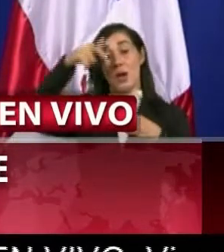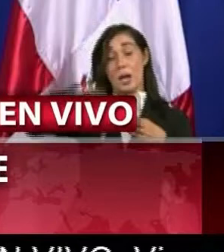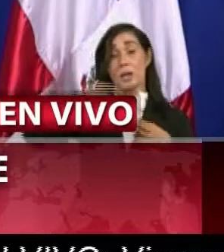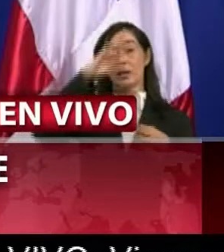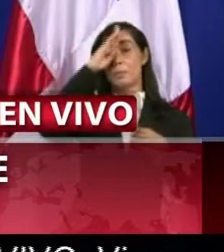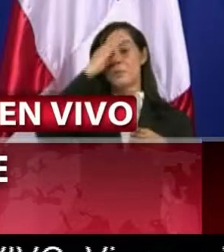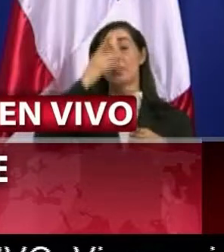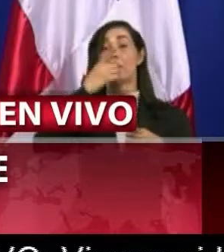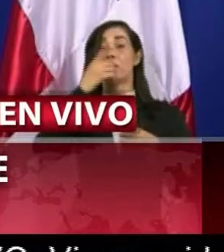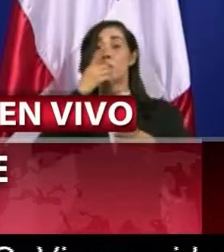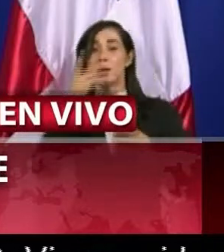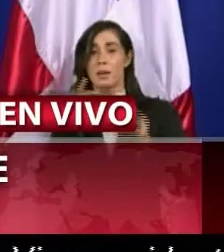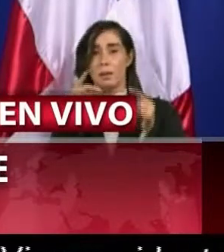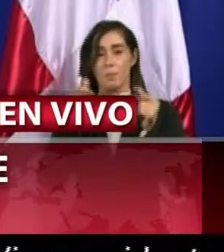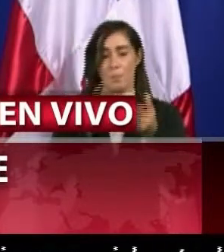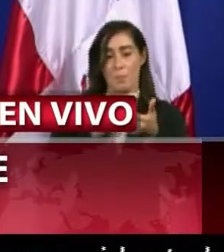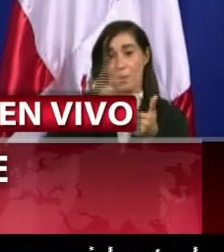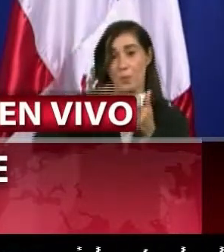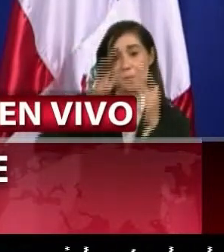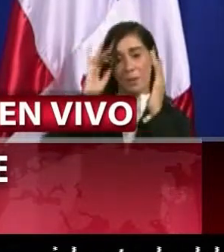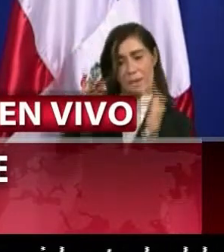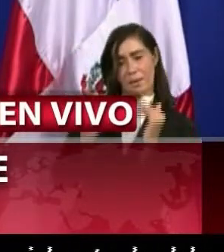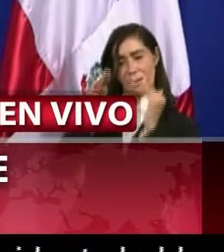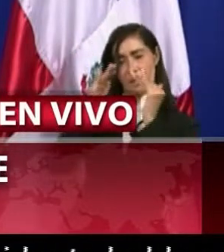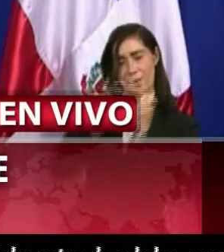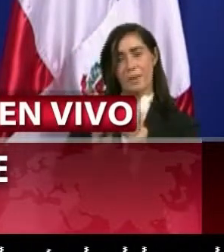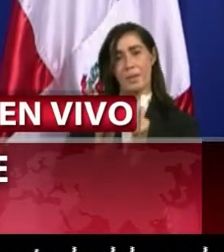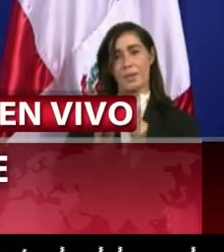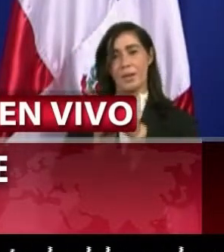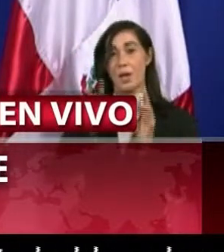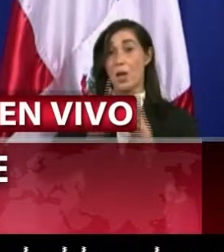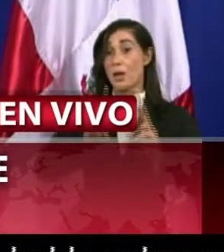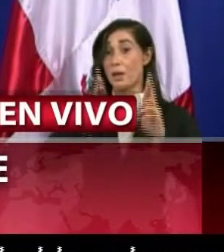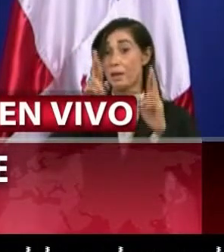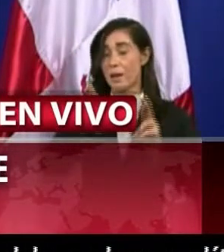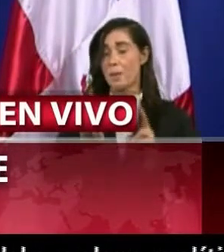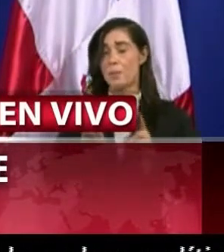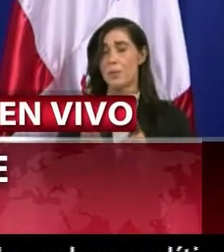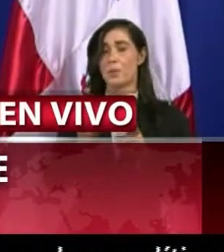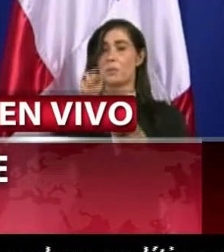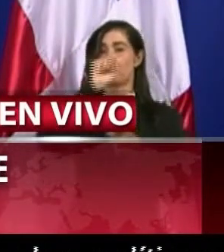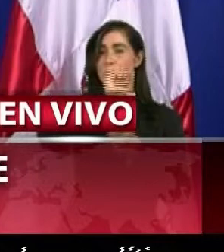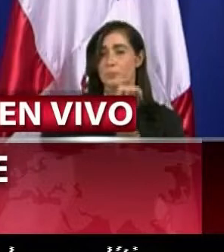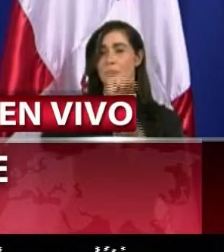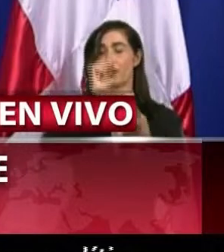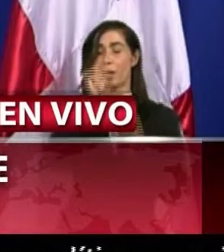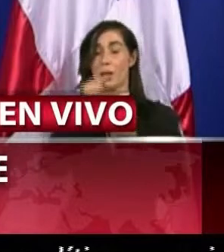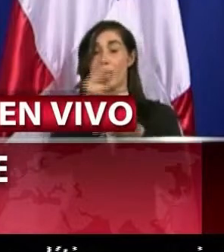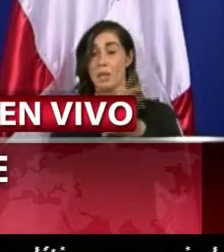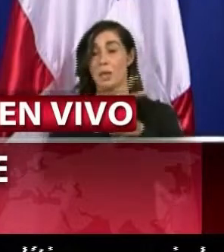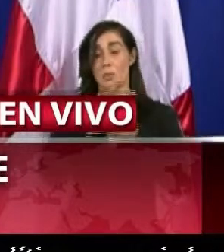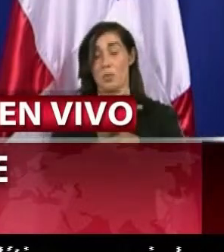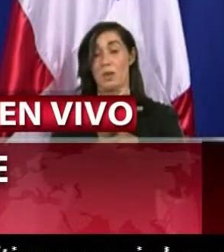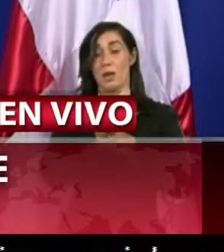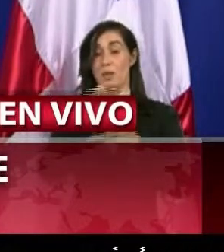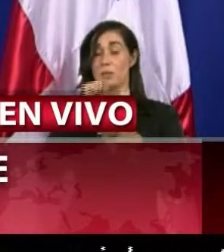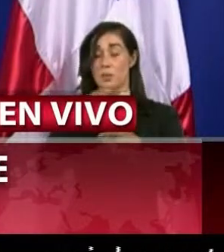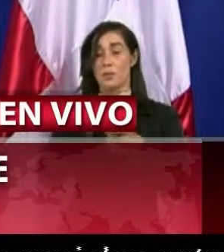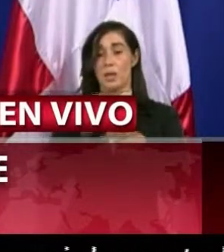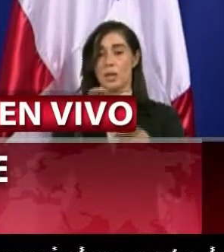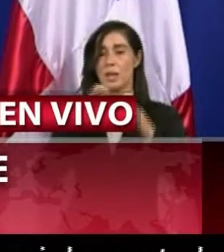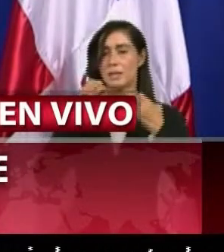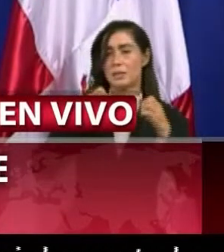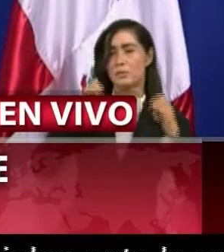pudo implementar con rapidez y efectividad gracias a la calidad de los sistemas de protección social, al esfuerzo que hemos